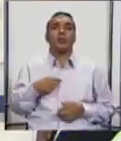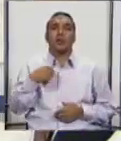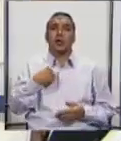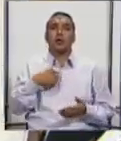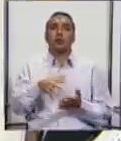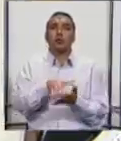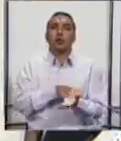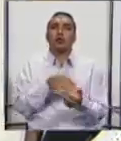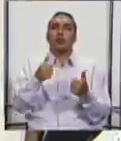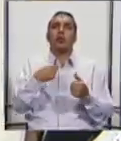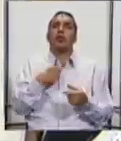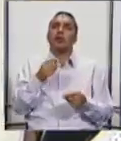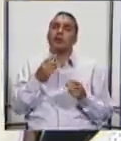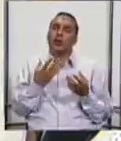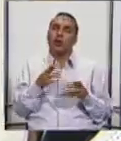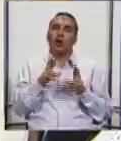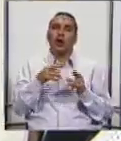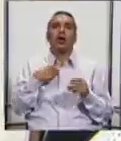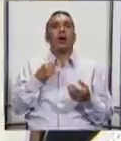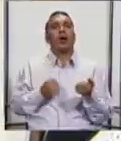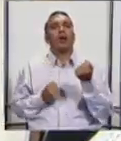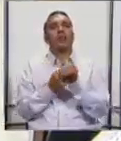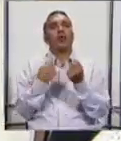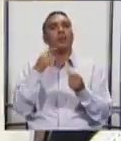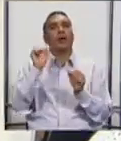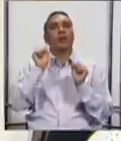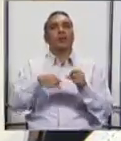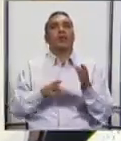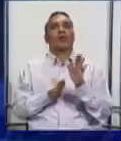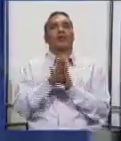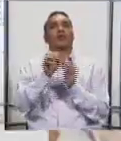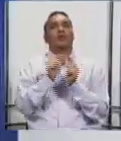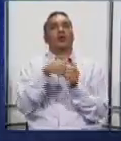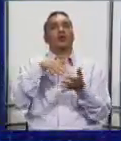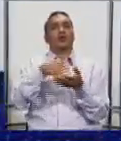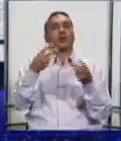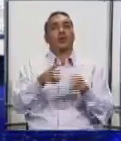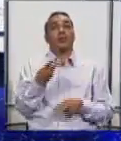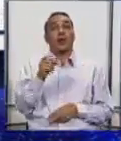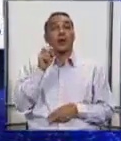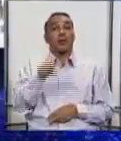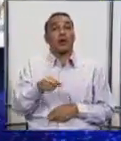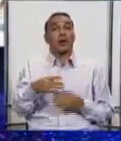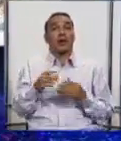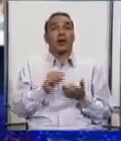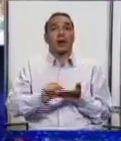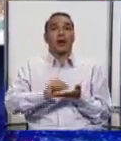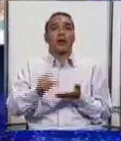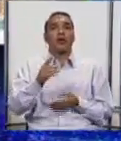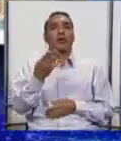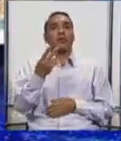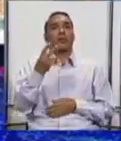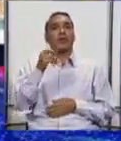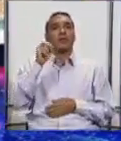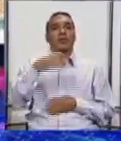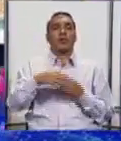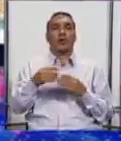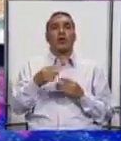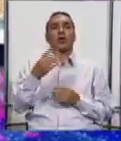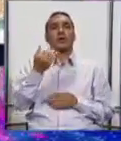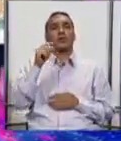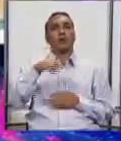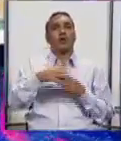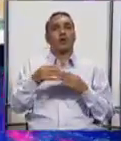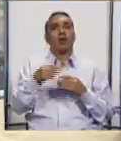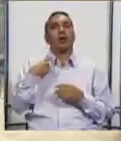que espero que le apoyen y para poder salir adelante en sus estudios. 20 mil créditos de 15 mil dólares cada uno, a 15 años plazo y con